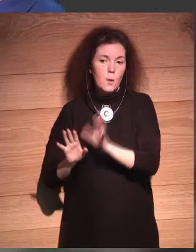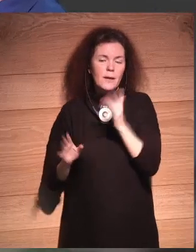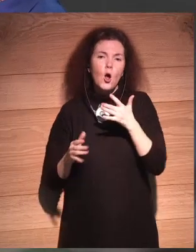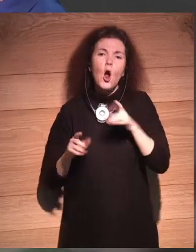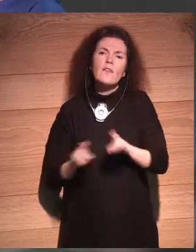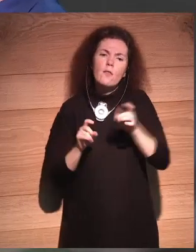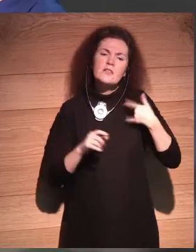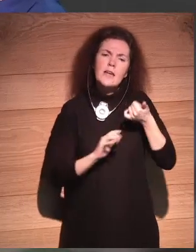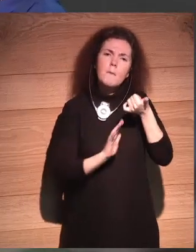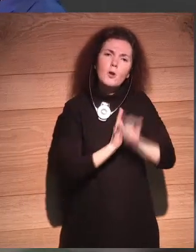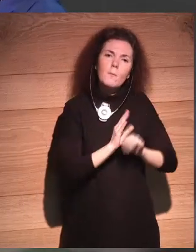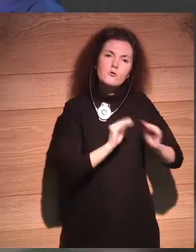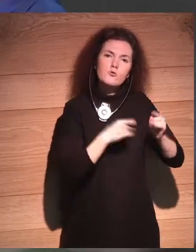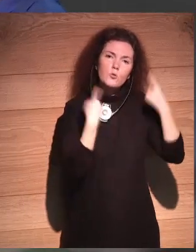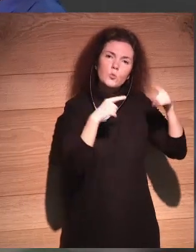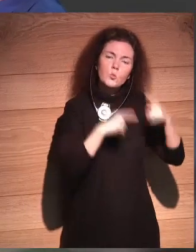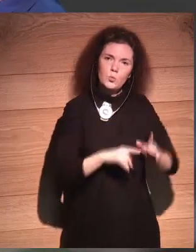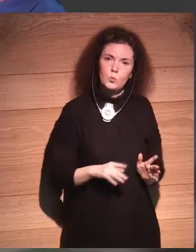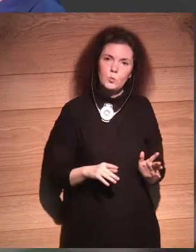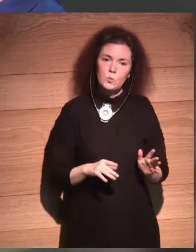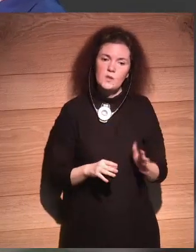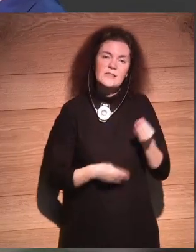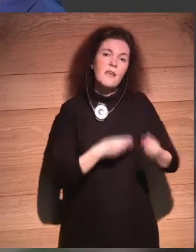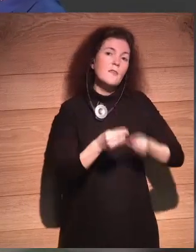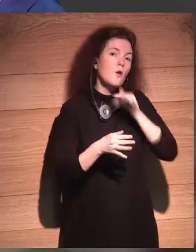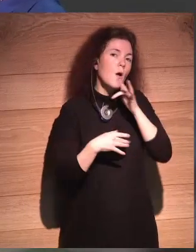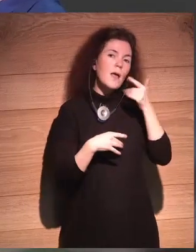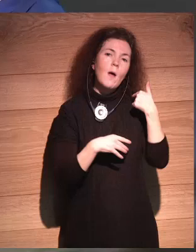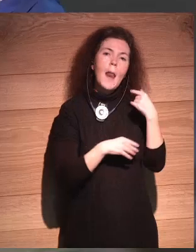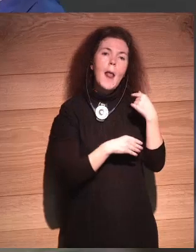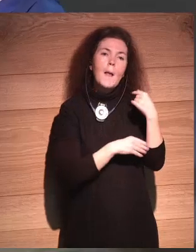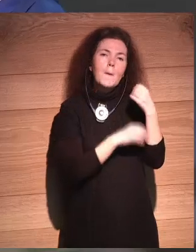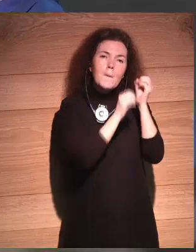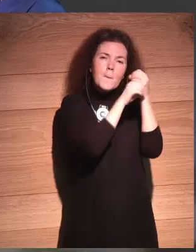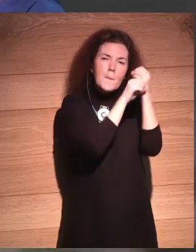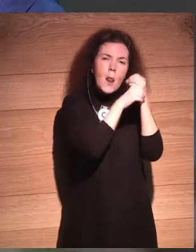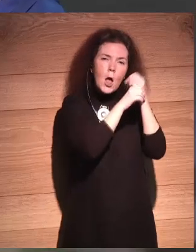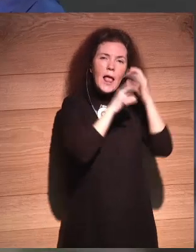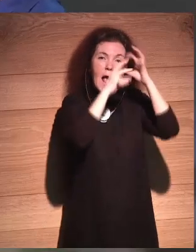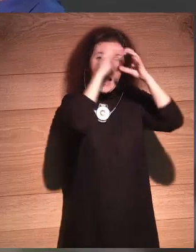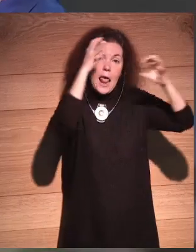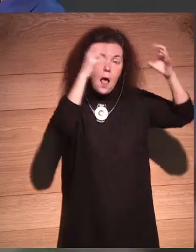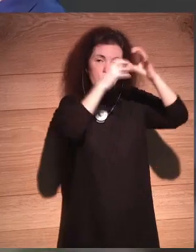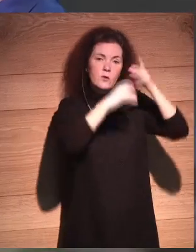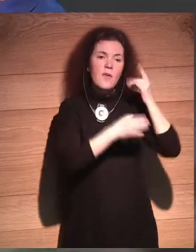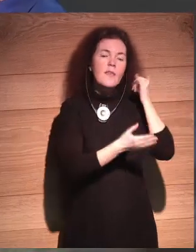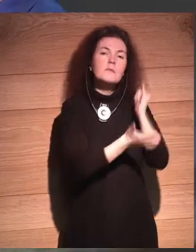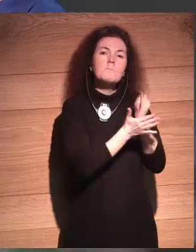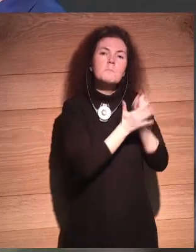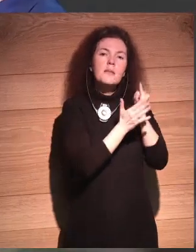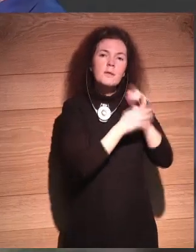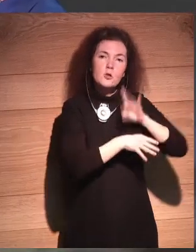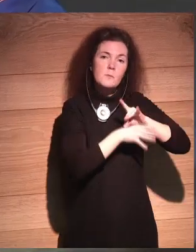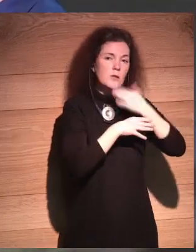ordenadores ya están programando por sí mismos y están haciendo lo que se llama biología cloud, es decir, hacen experimentos médicos en la